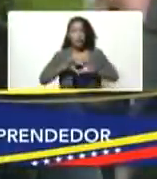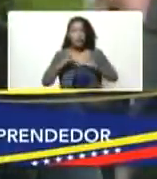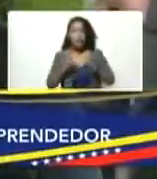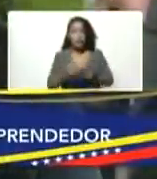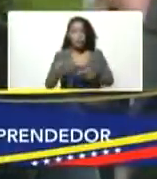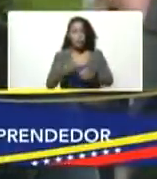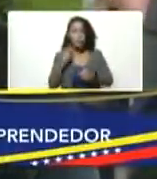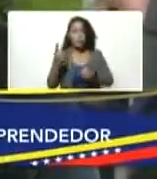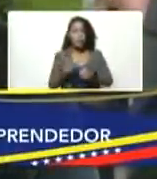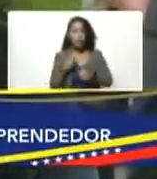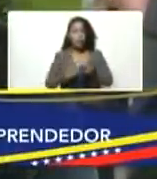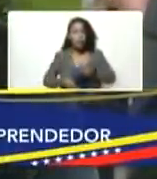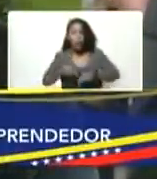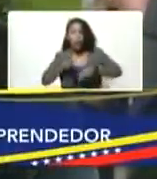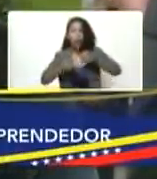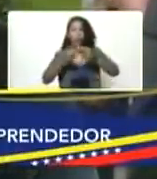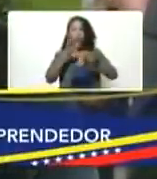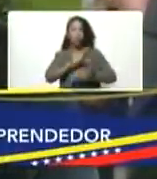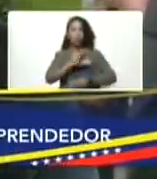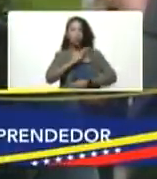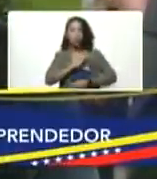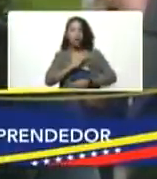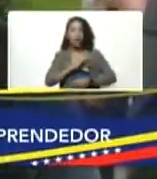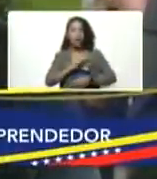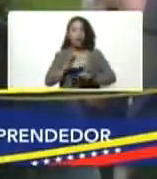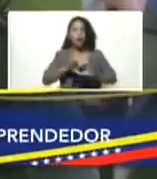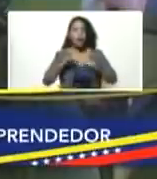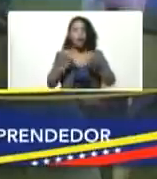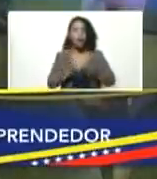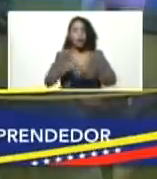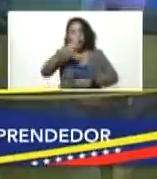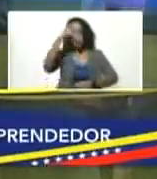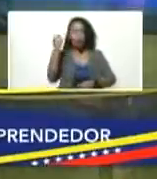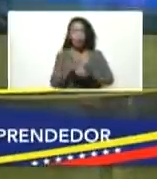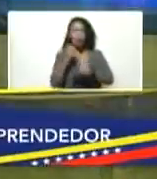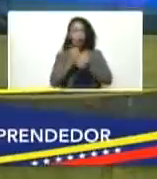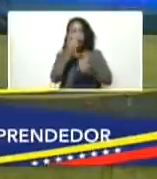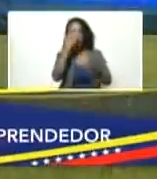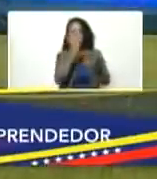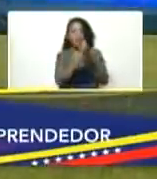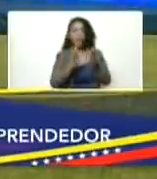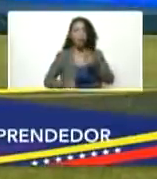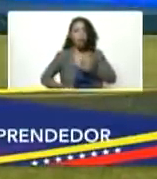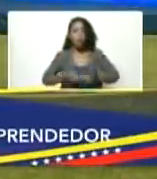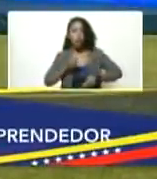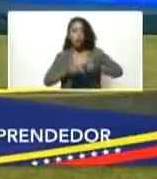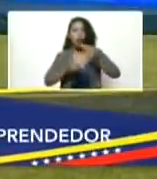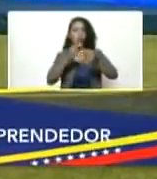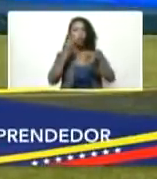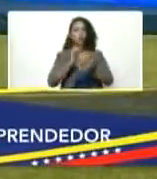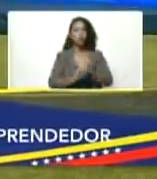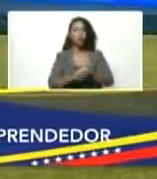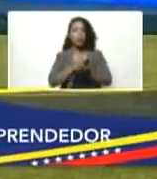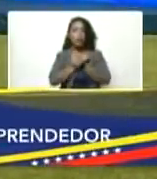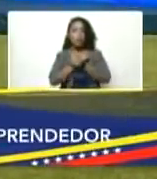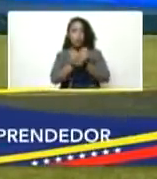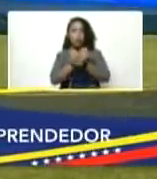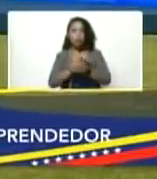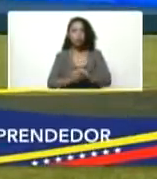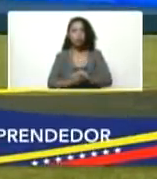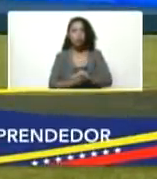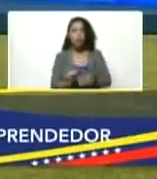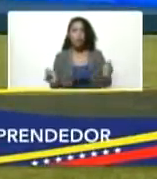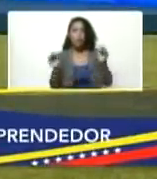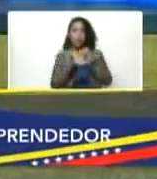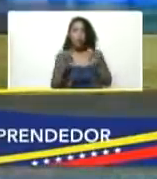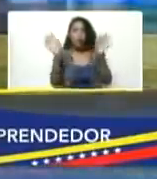principal en la construcción del socialismo, en la clase obrera, al frente, construyendo con amor.